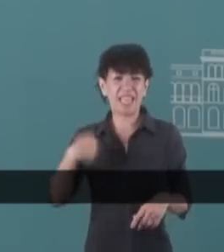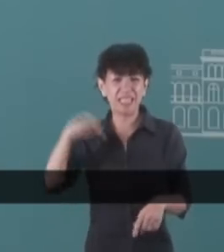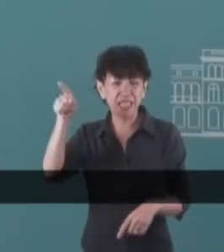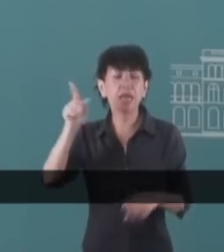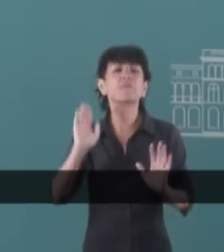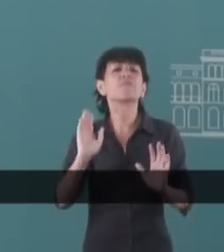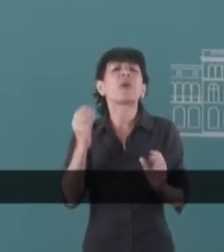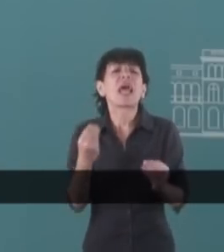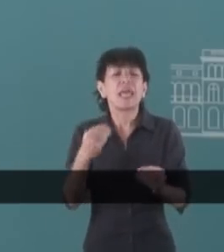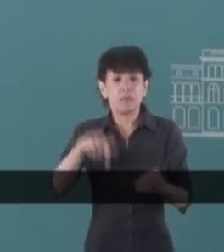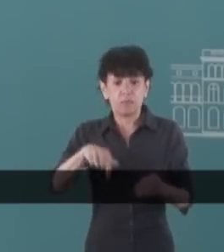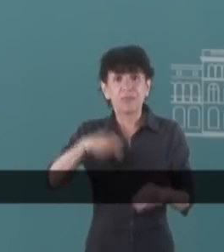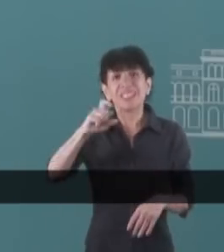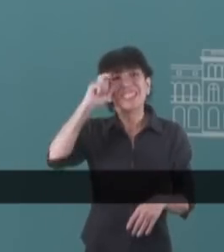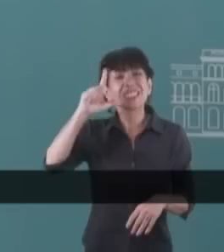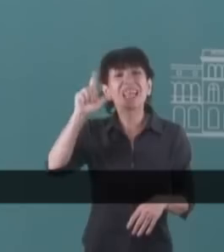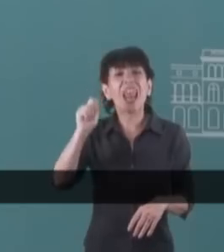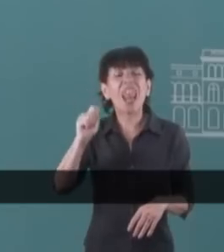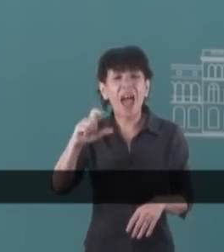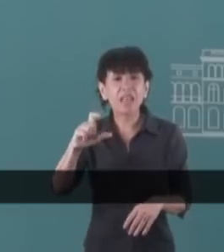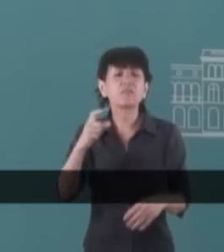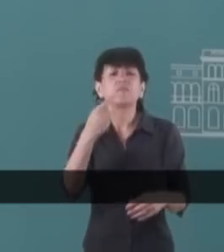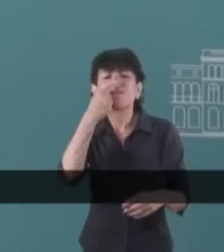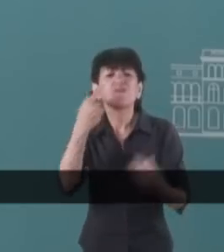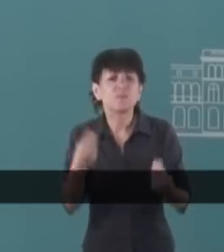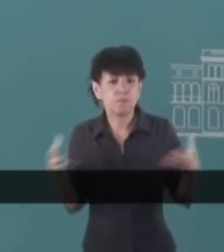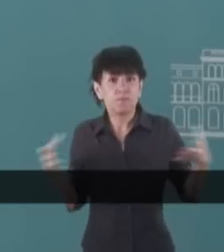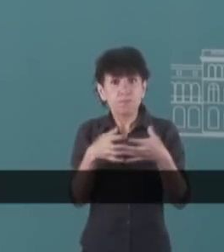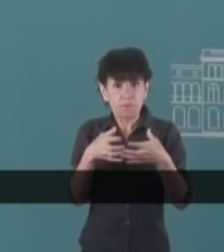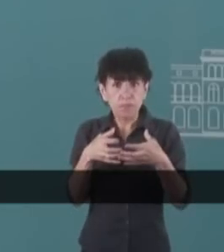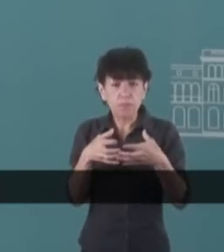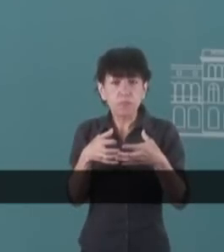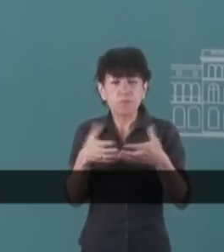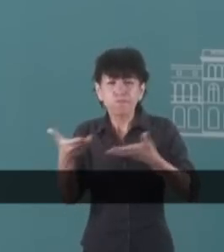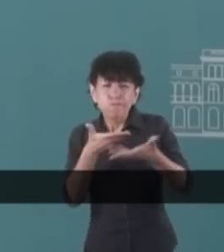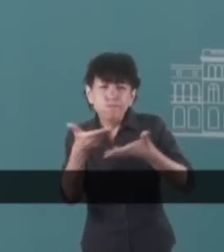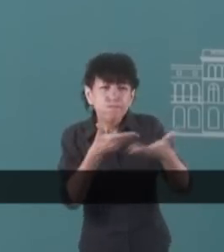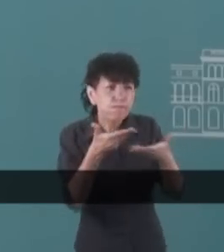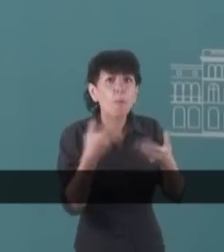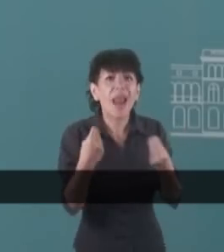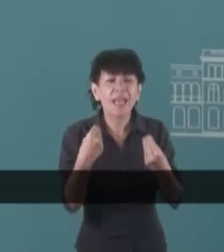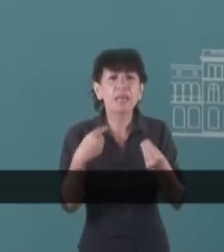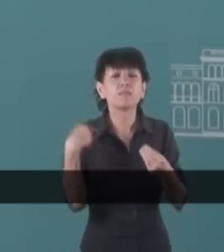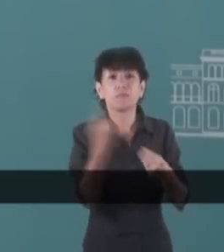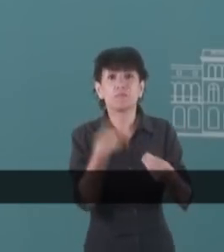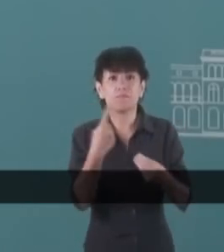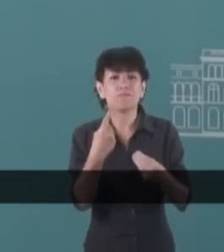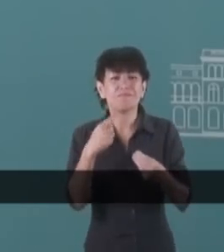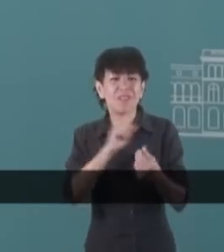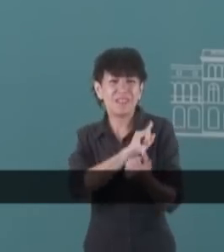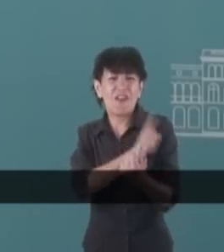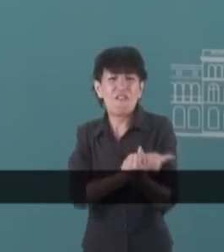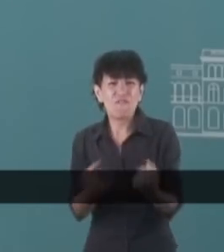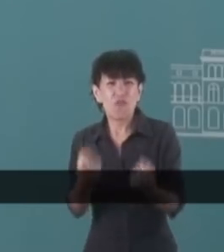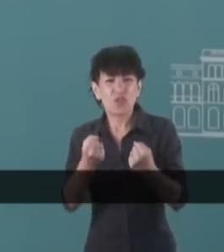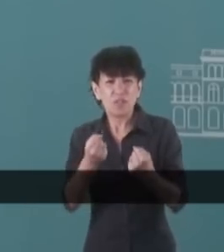CELAC lo que pretende es generar una relación multilateral donde podamos estar realmente fortificar la CELAC como un lugar